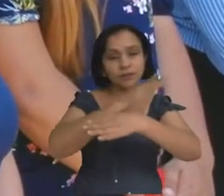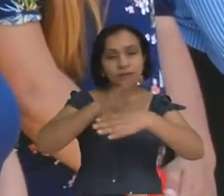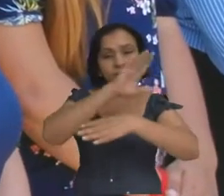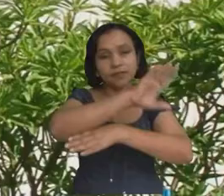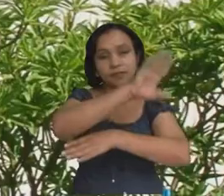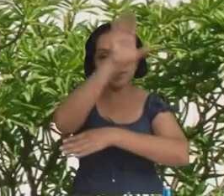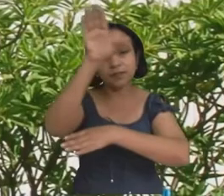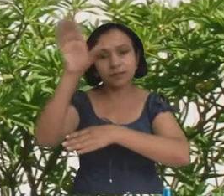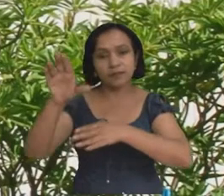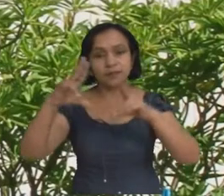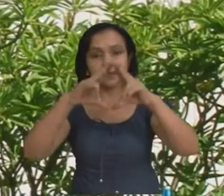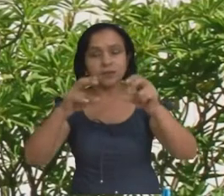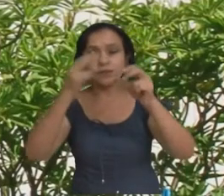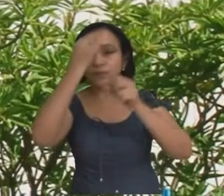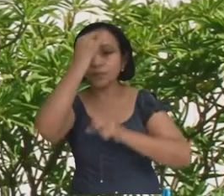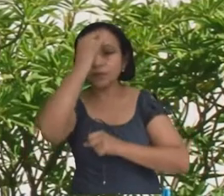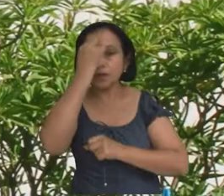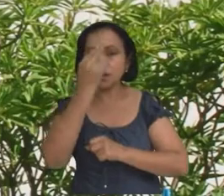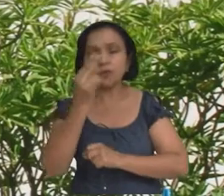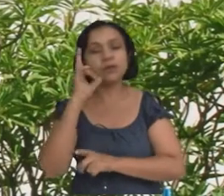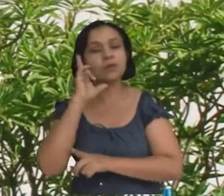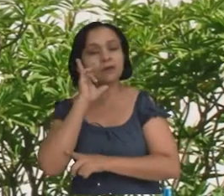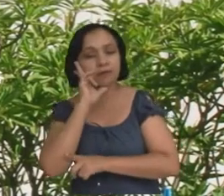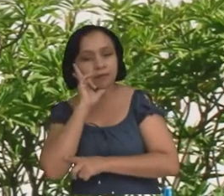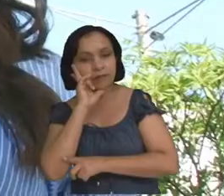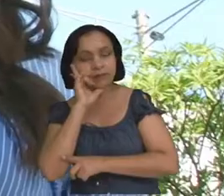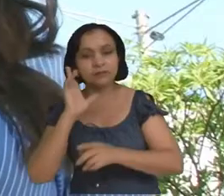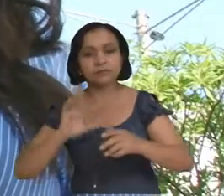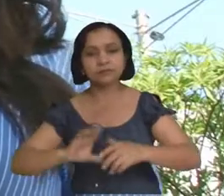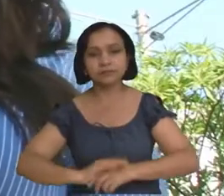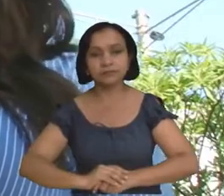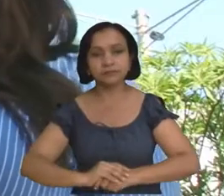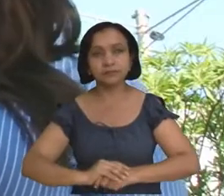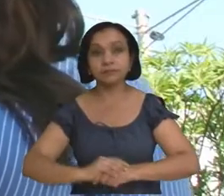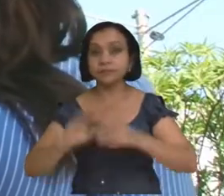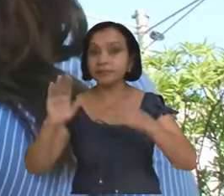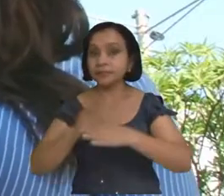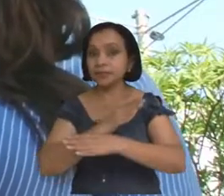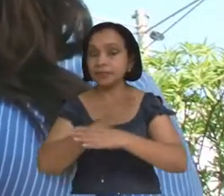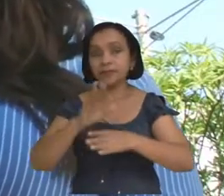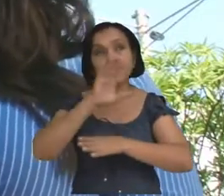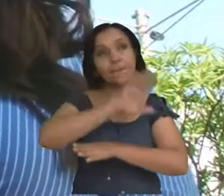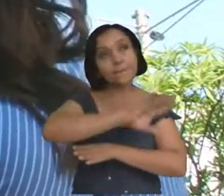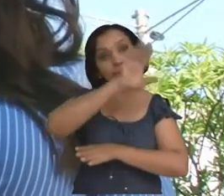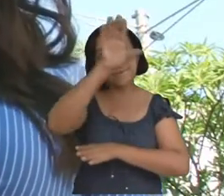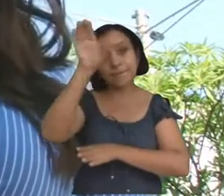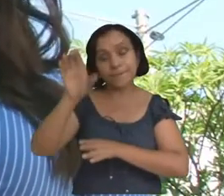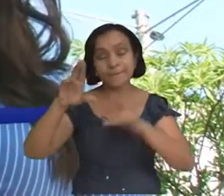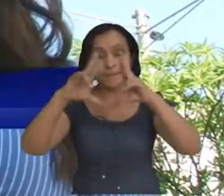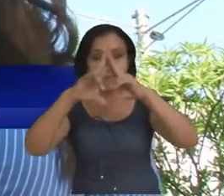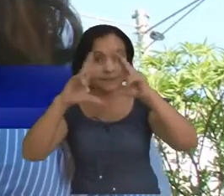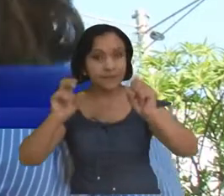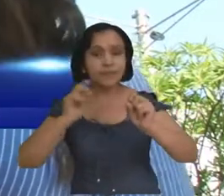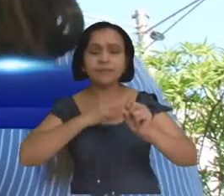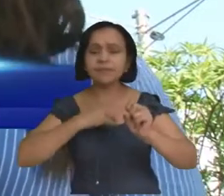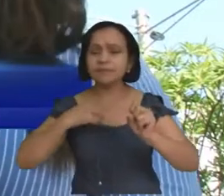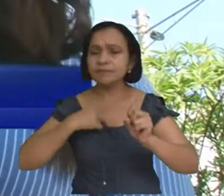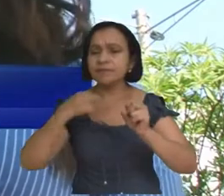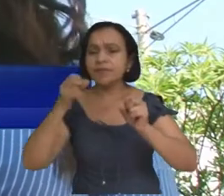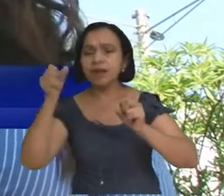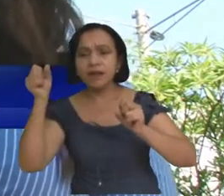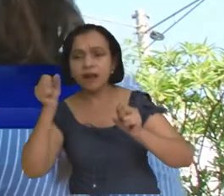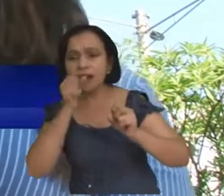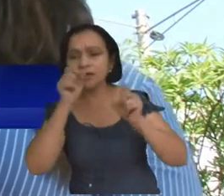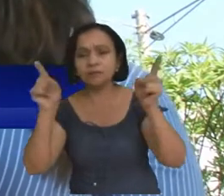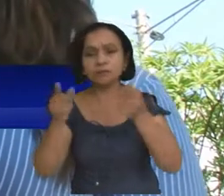honor al poeta universal Rubén Darío. A través de los diferentes departamentos del país estamos en cantos líricos,